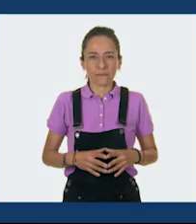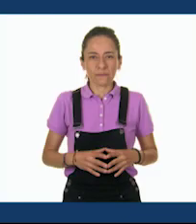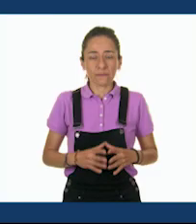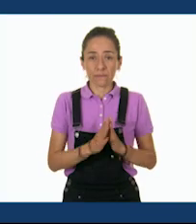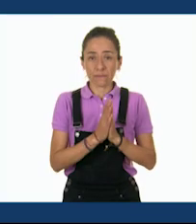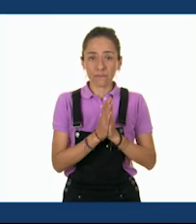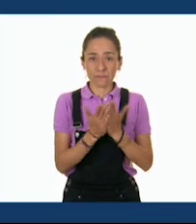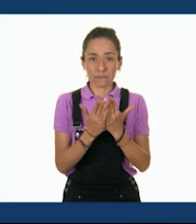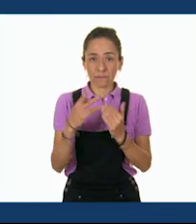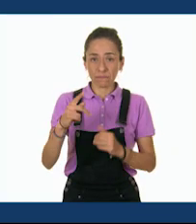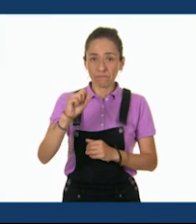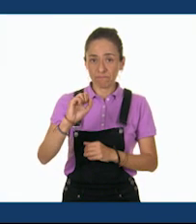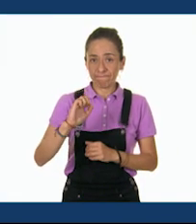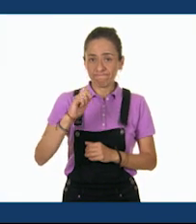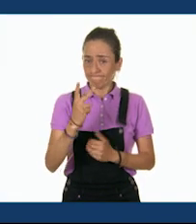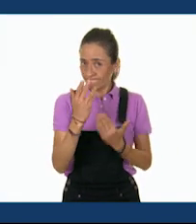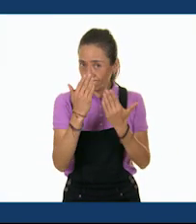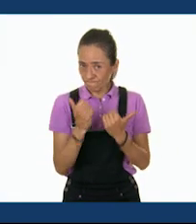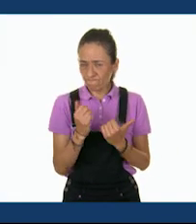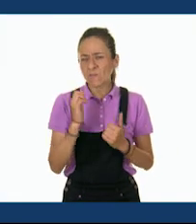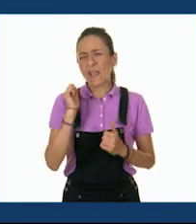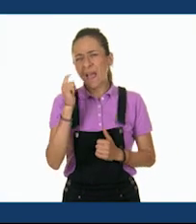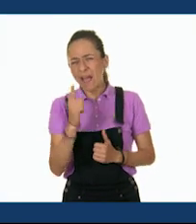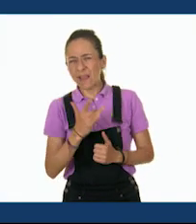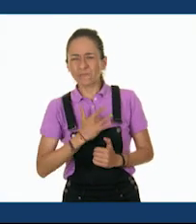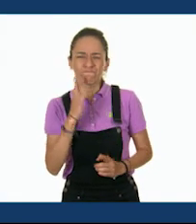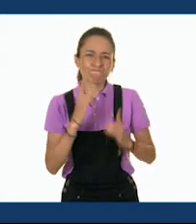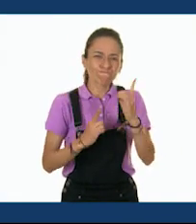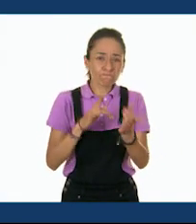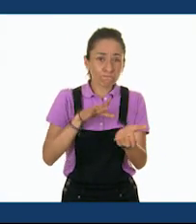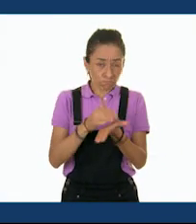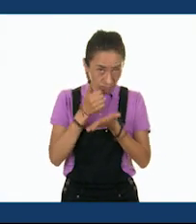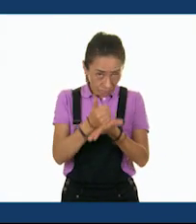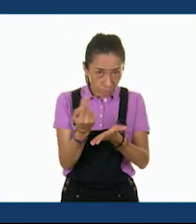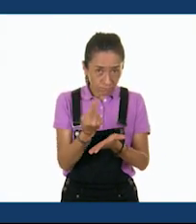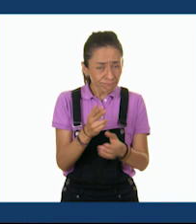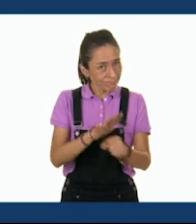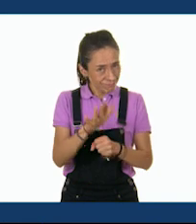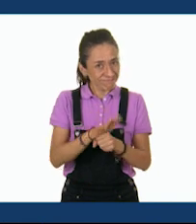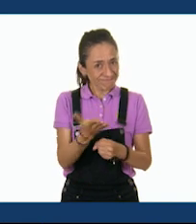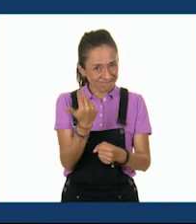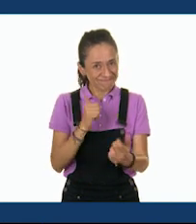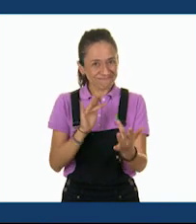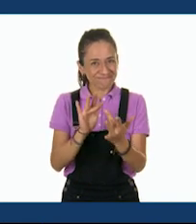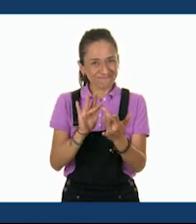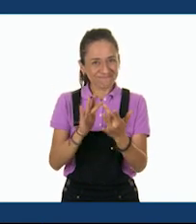Si no tienes el libro de texto o necesitas ayuda para responder las preguntas, contáctanos.